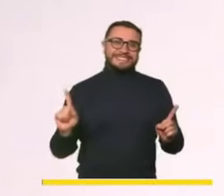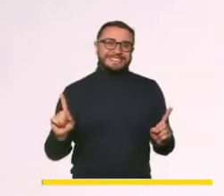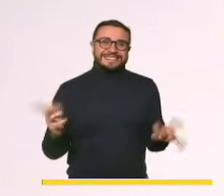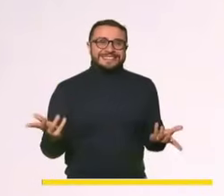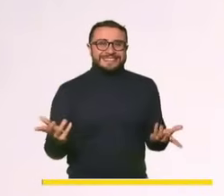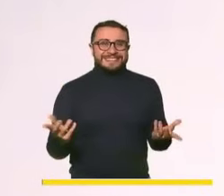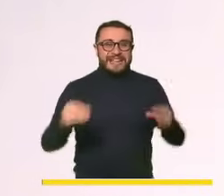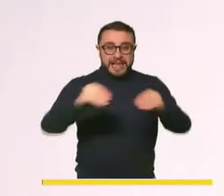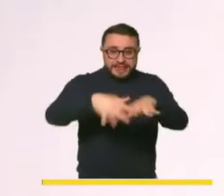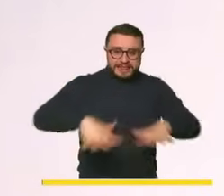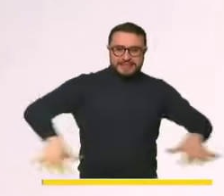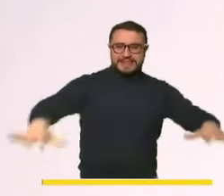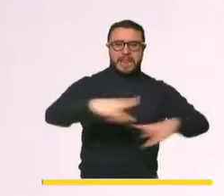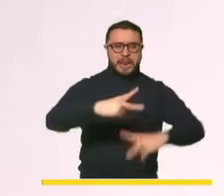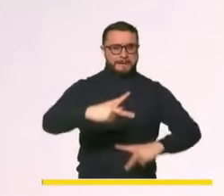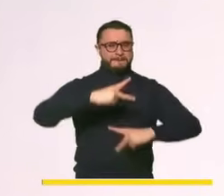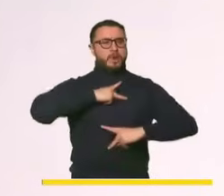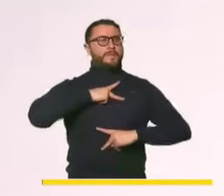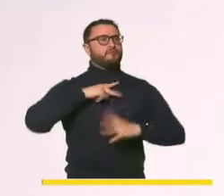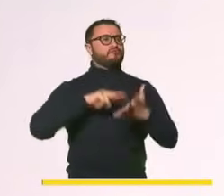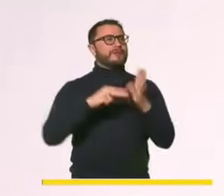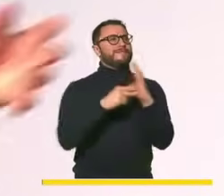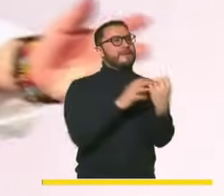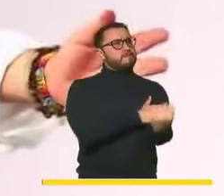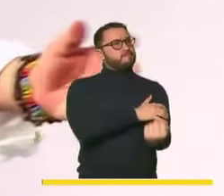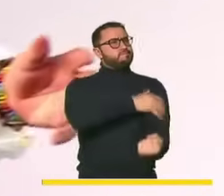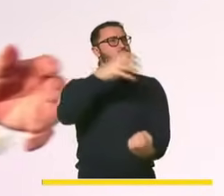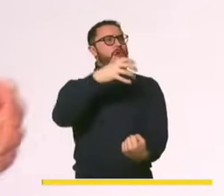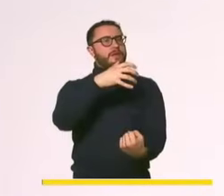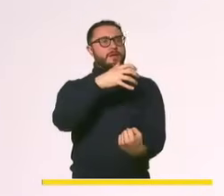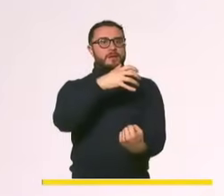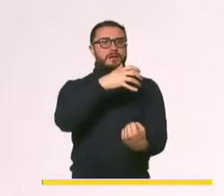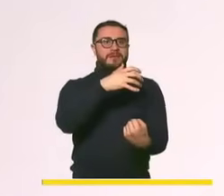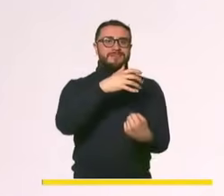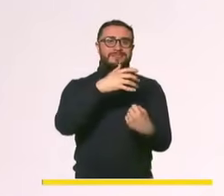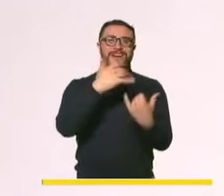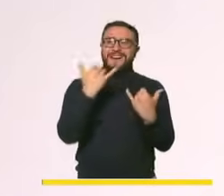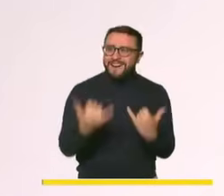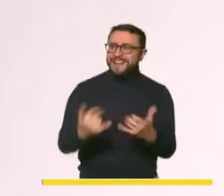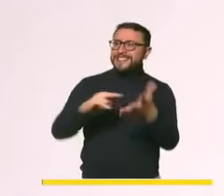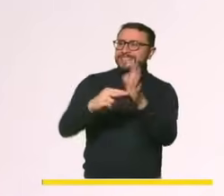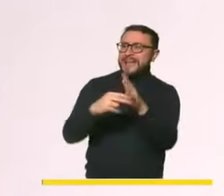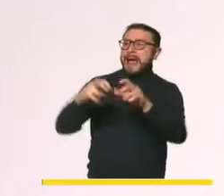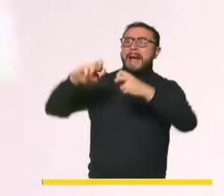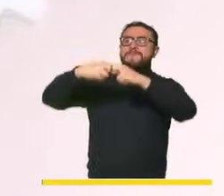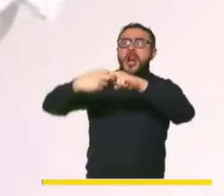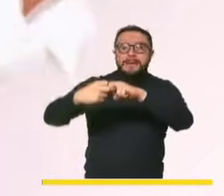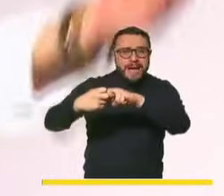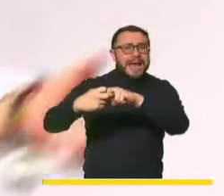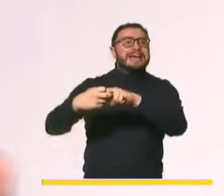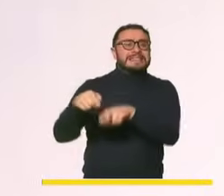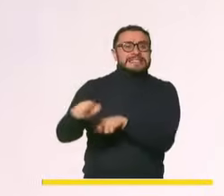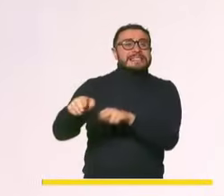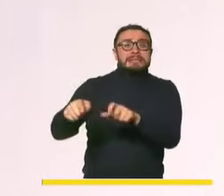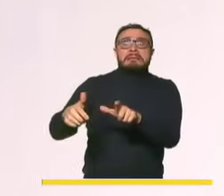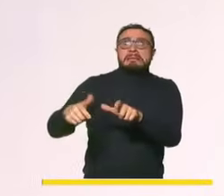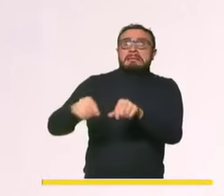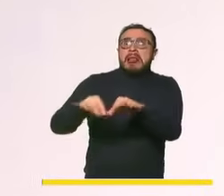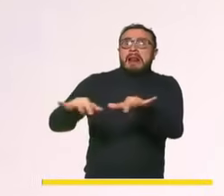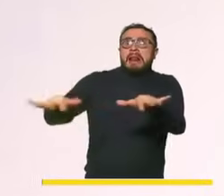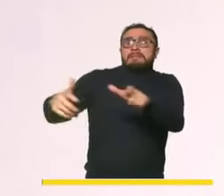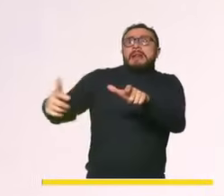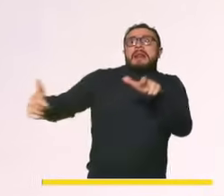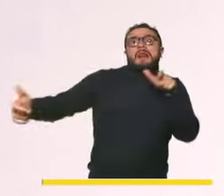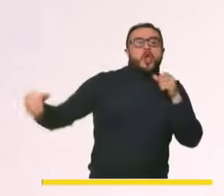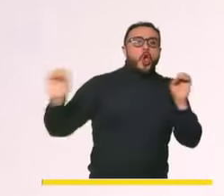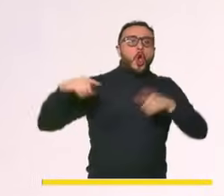tener la tierra era tener el poder, a veces es tener un problema que crece. A veces